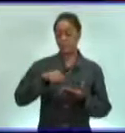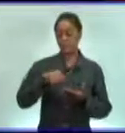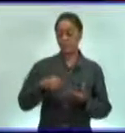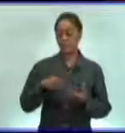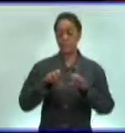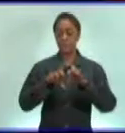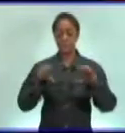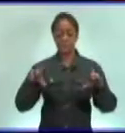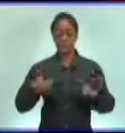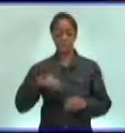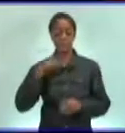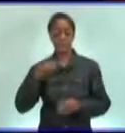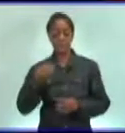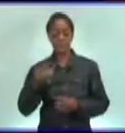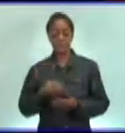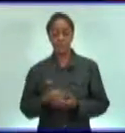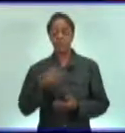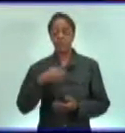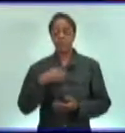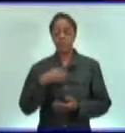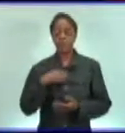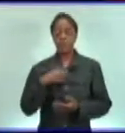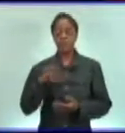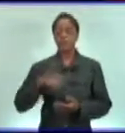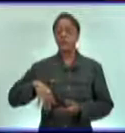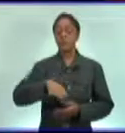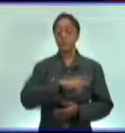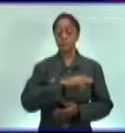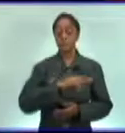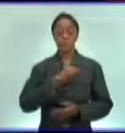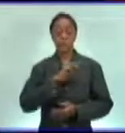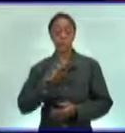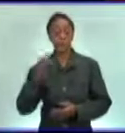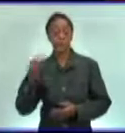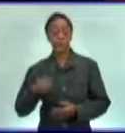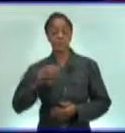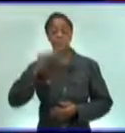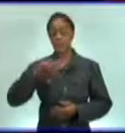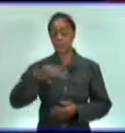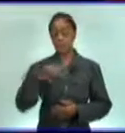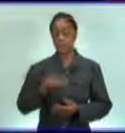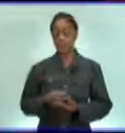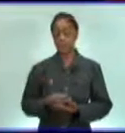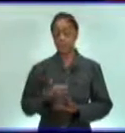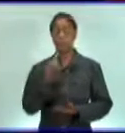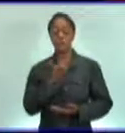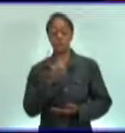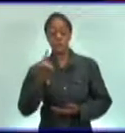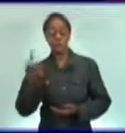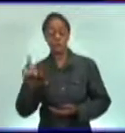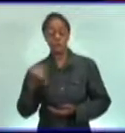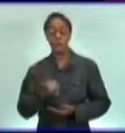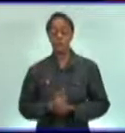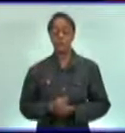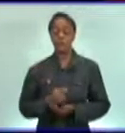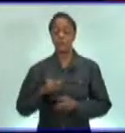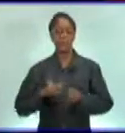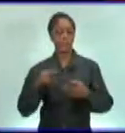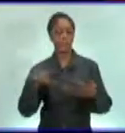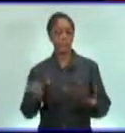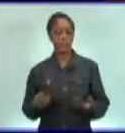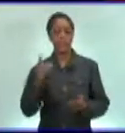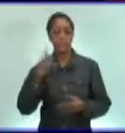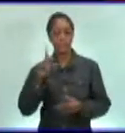texto argumentativo, tienes que dar todas las razones y explicar cada una de ellas para que se logre